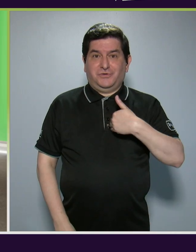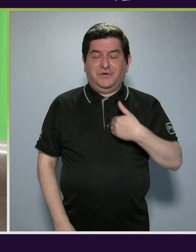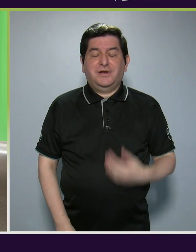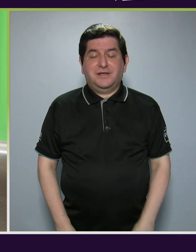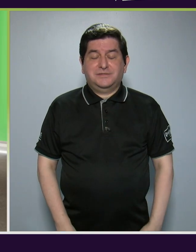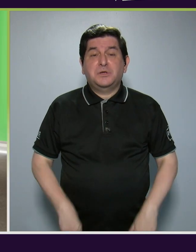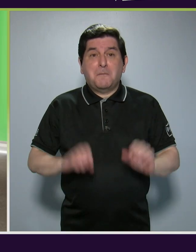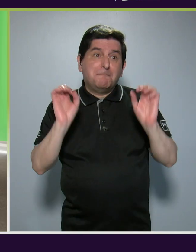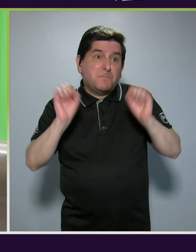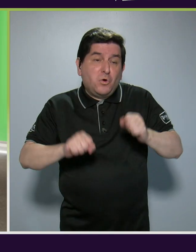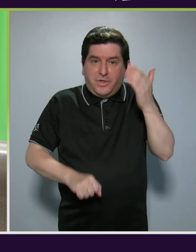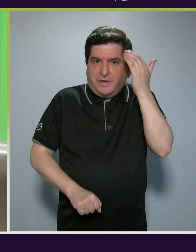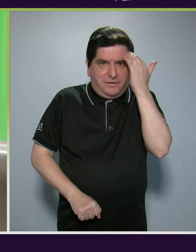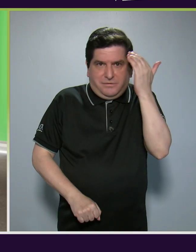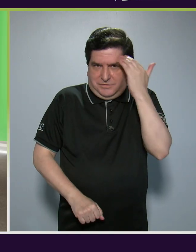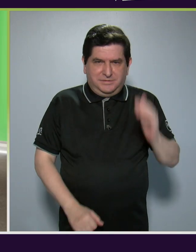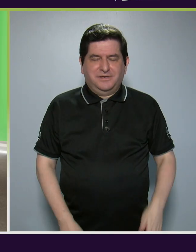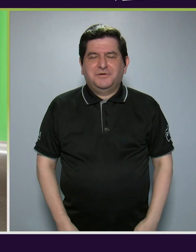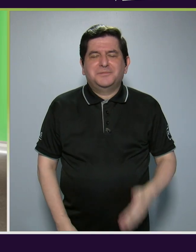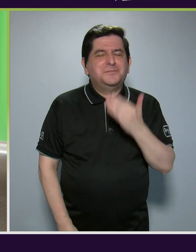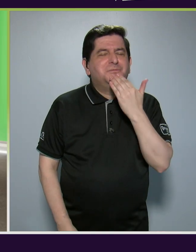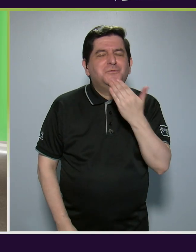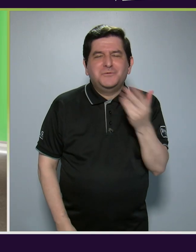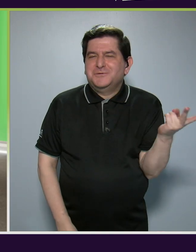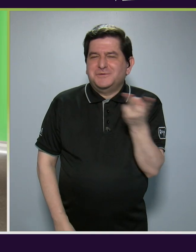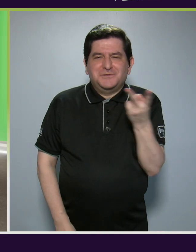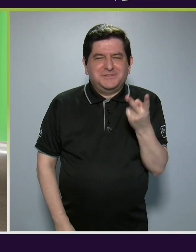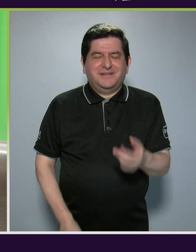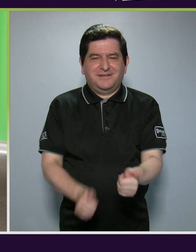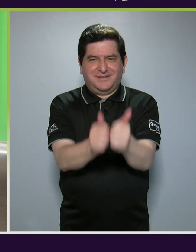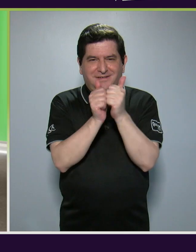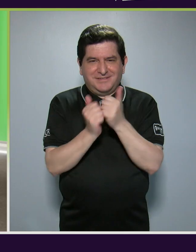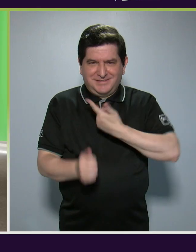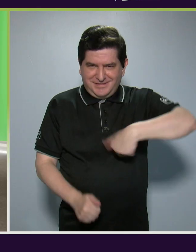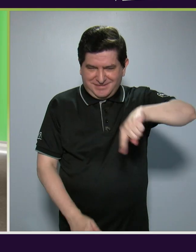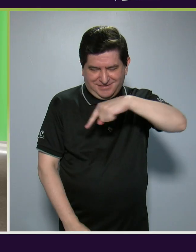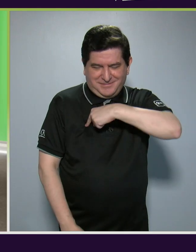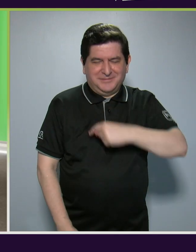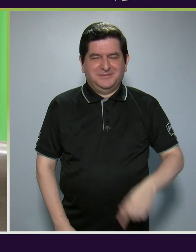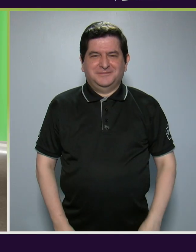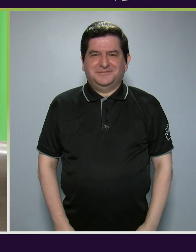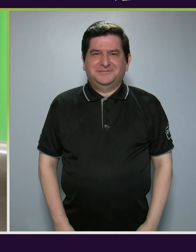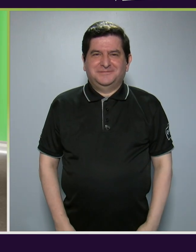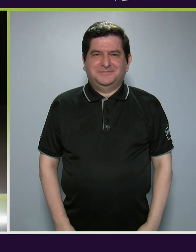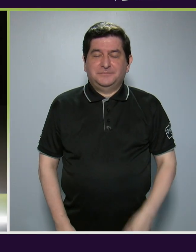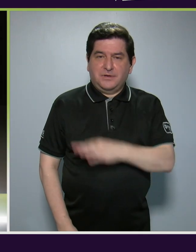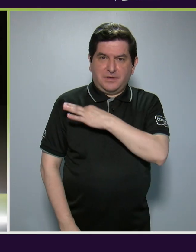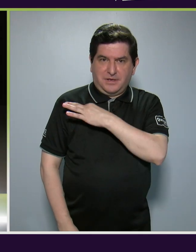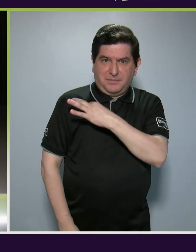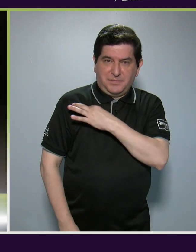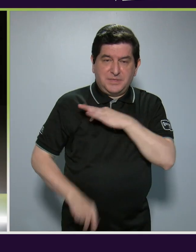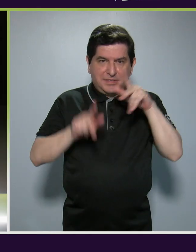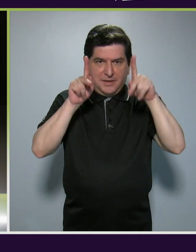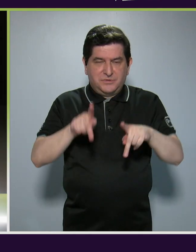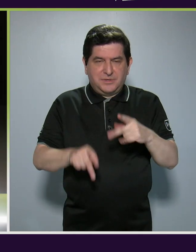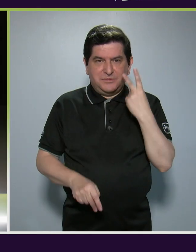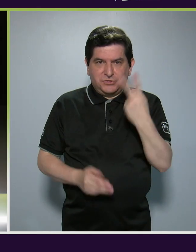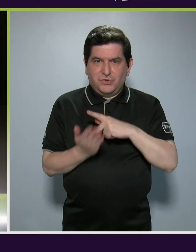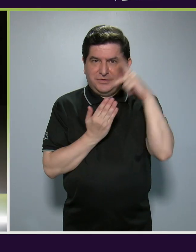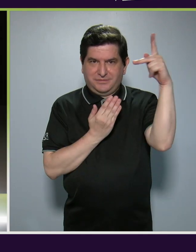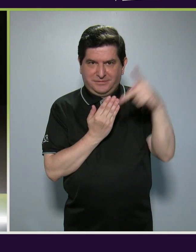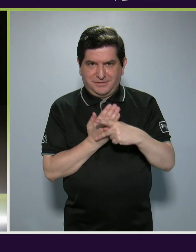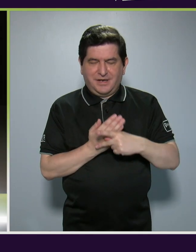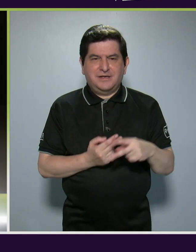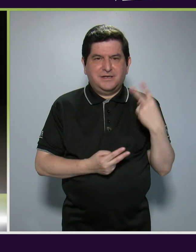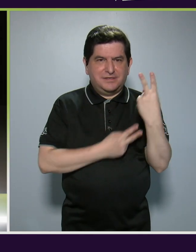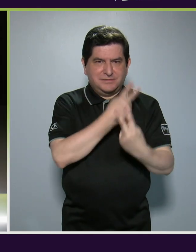a tener, no lo sabemos. Les agradezco muchísimo a ambos que nos hayan acompañado y invitamos a las personas que están sintonizando el programa a